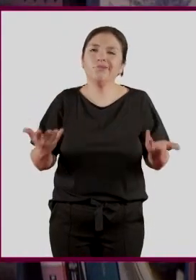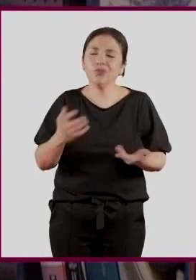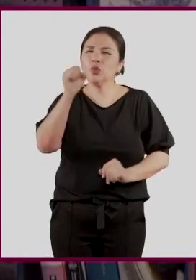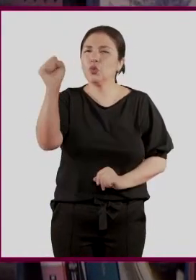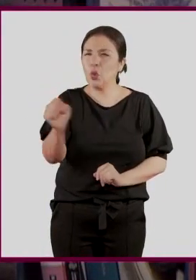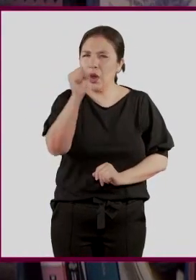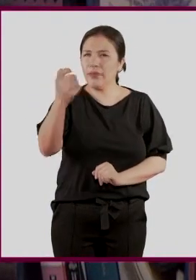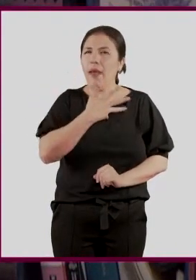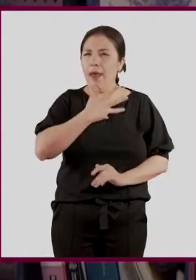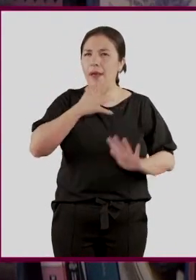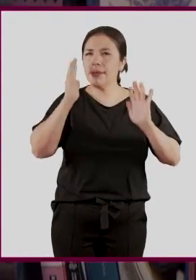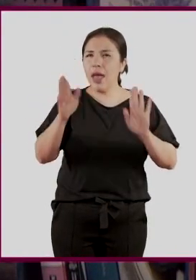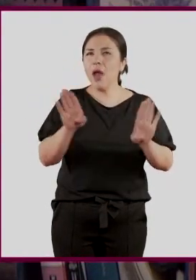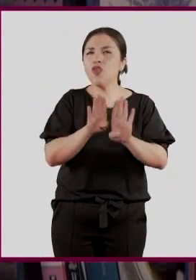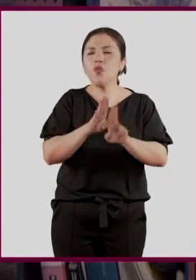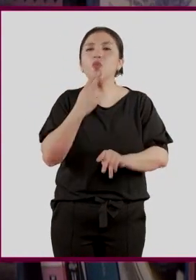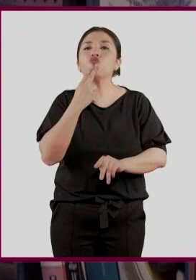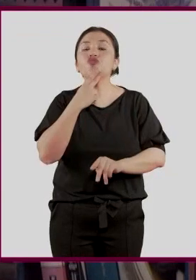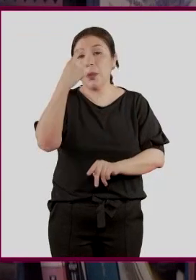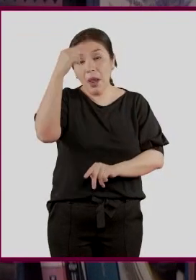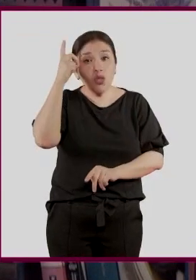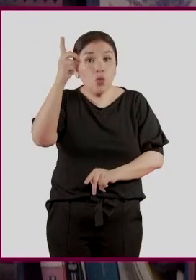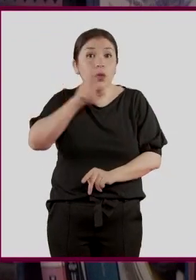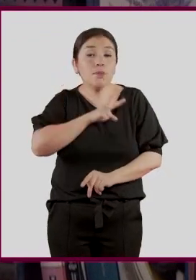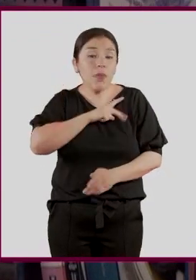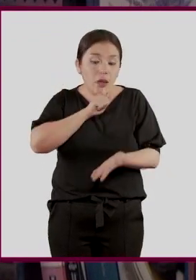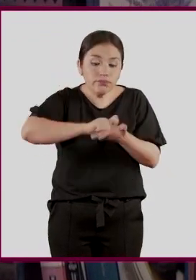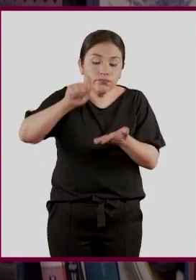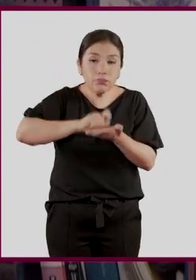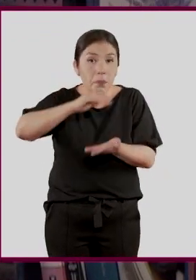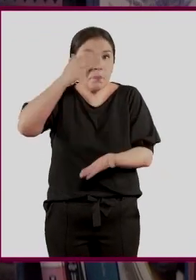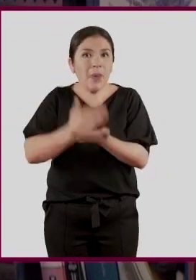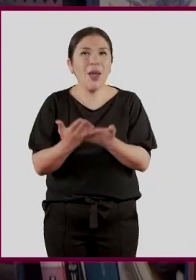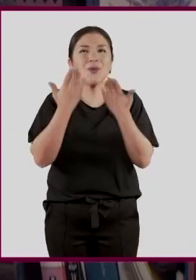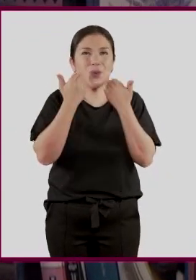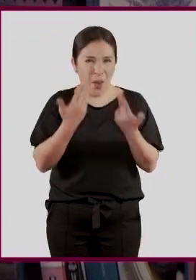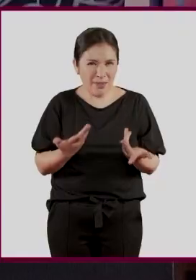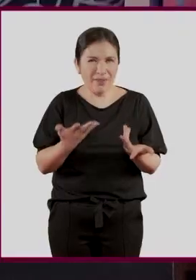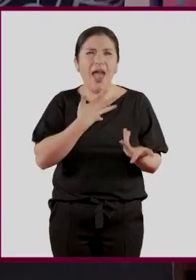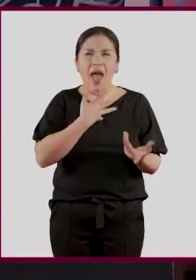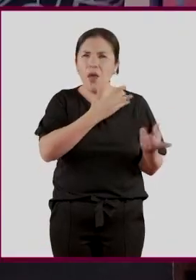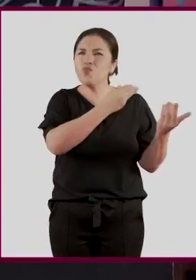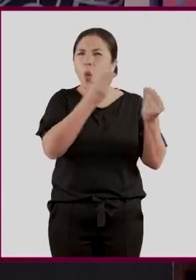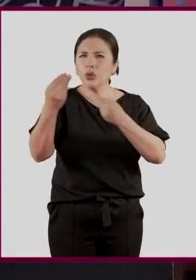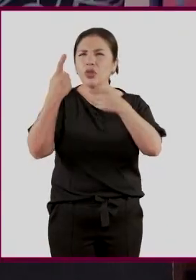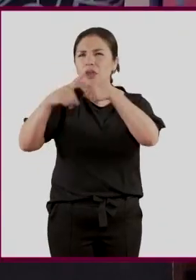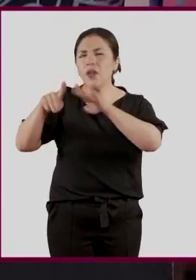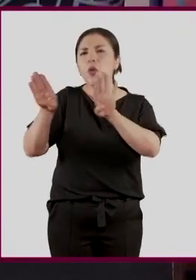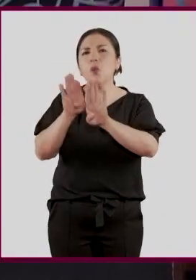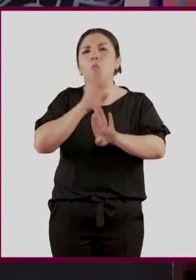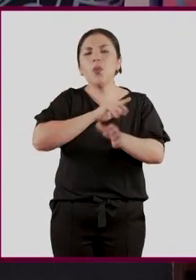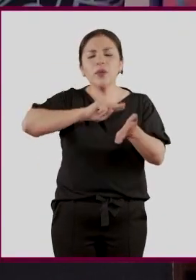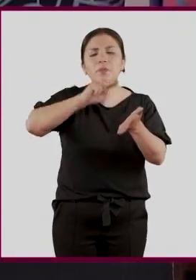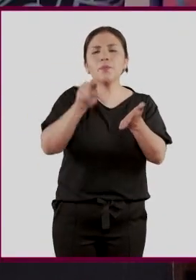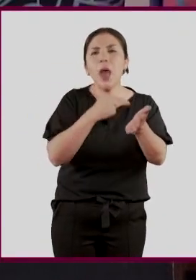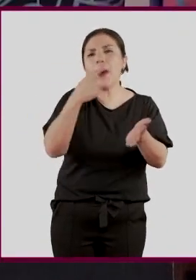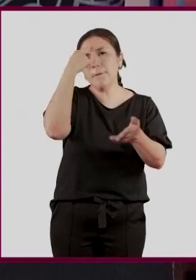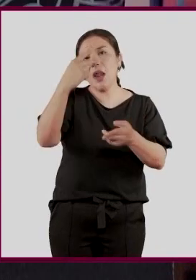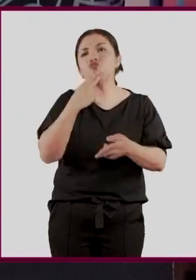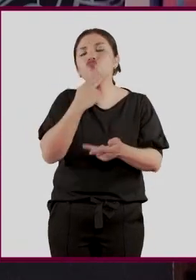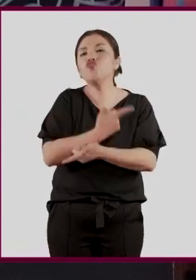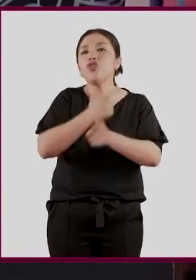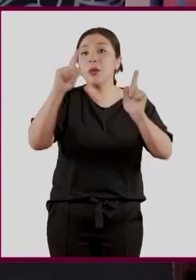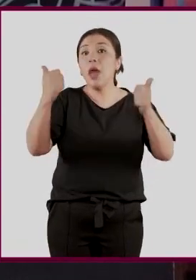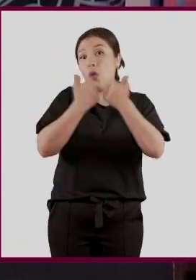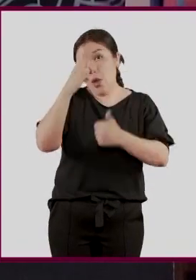Afortunadamente hay maneras de fomentar el uso de las obras de propiedad intelectual y no restringirlas. Hay muchas maneras de hacer licencias de uso